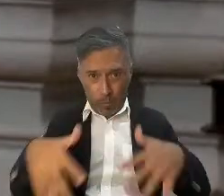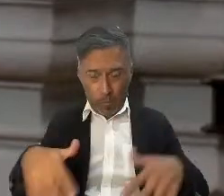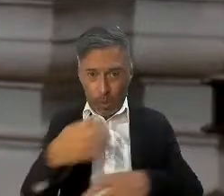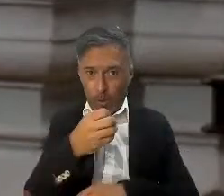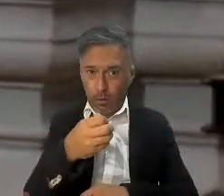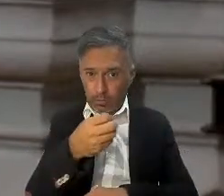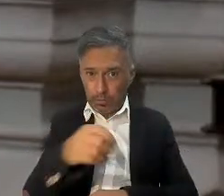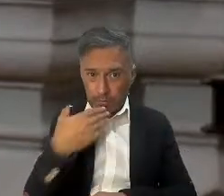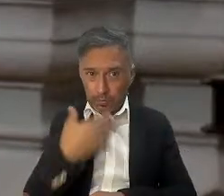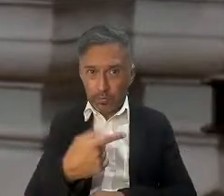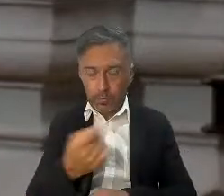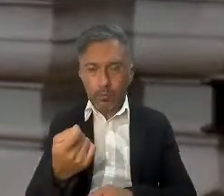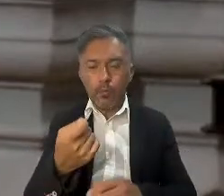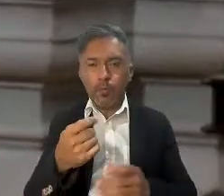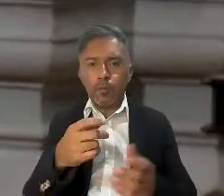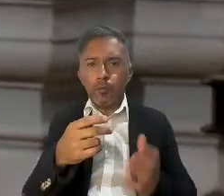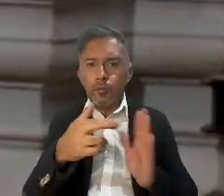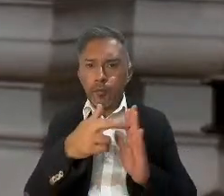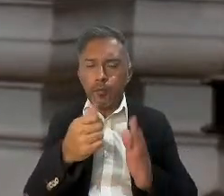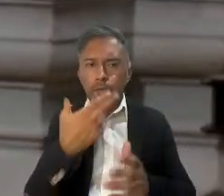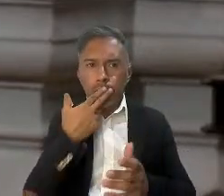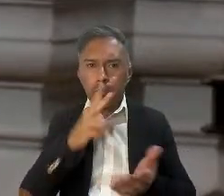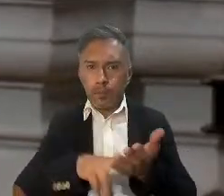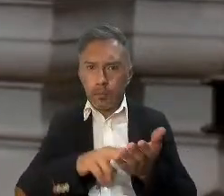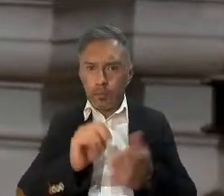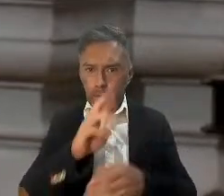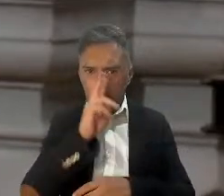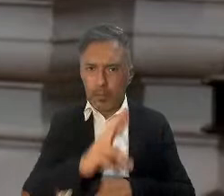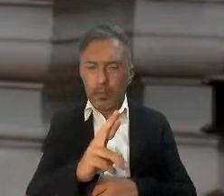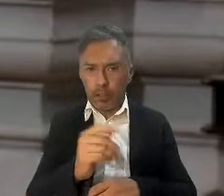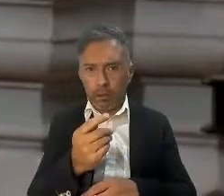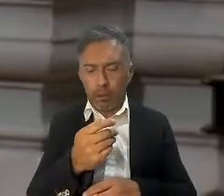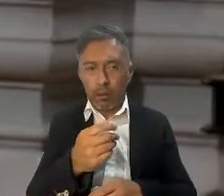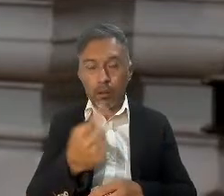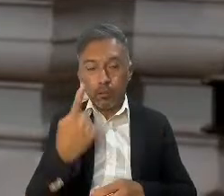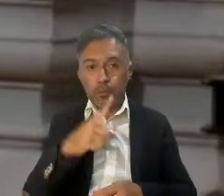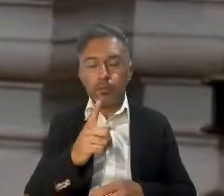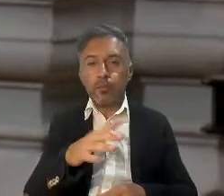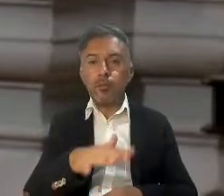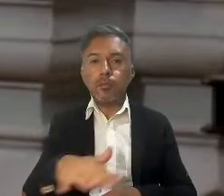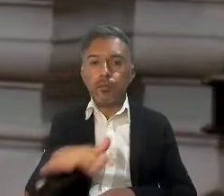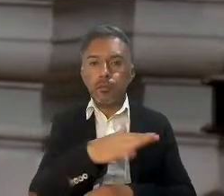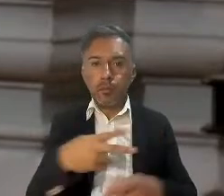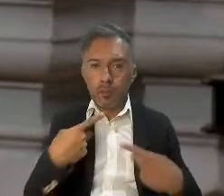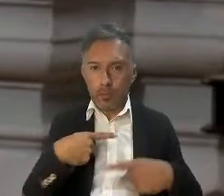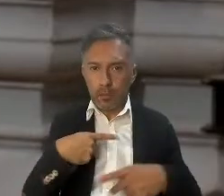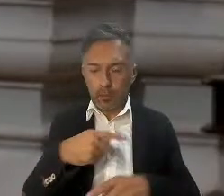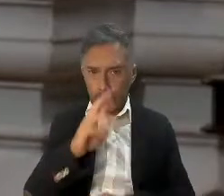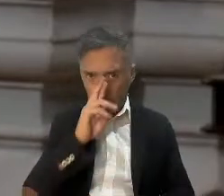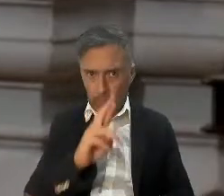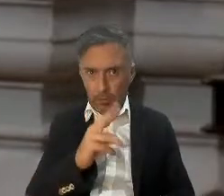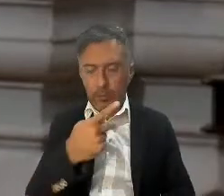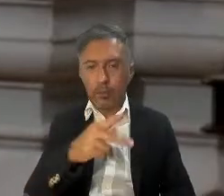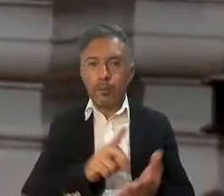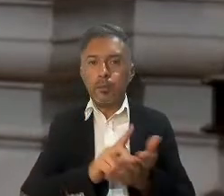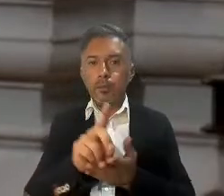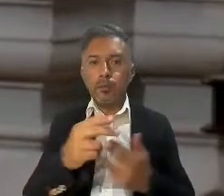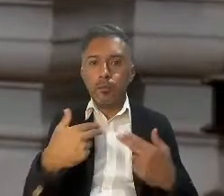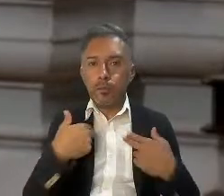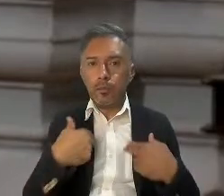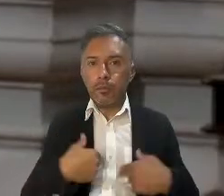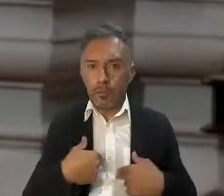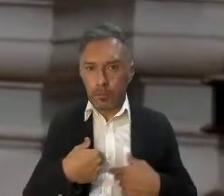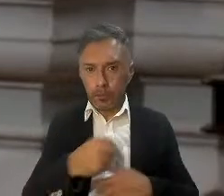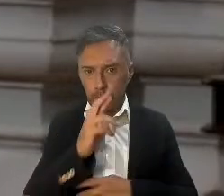valores y procedimientos necesarios para lograr el respeto de los derechos humanos de los servidores públicos